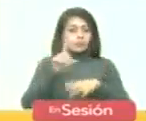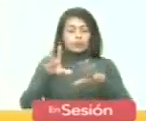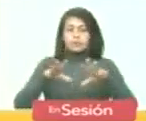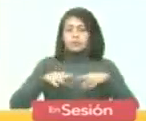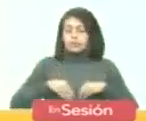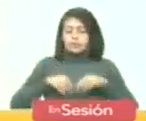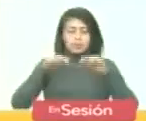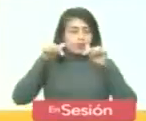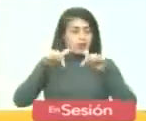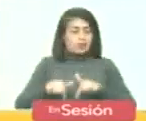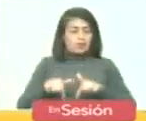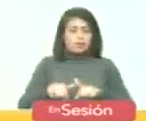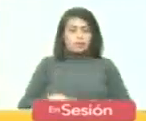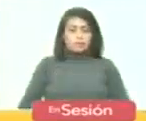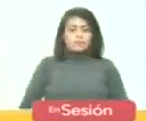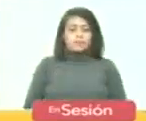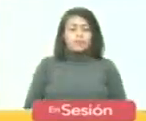desde esta posición